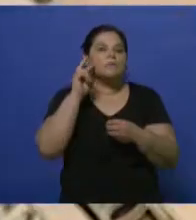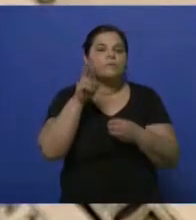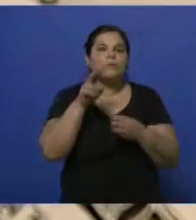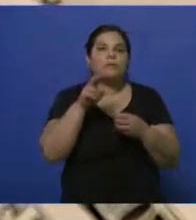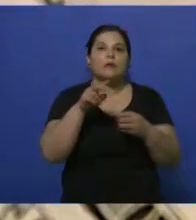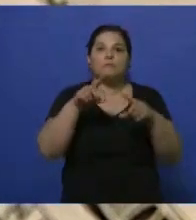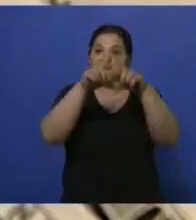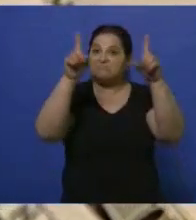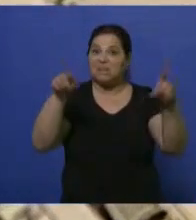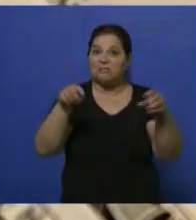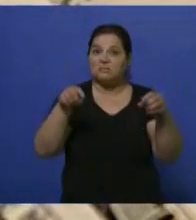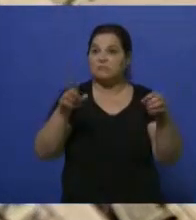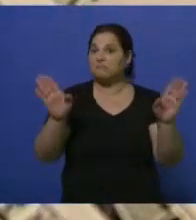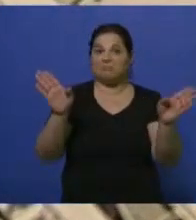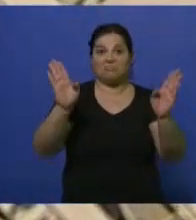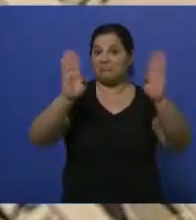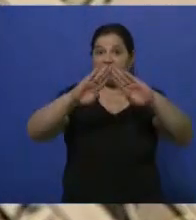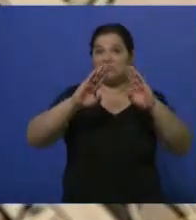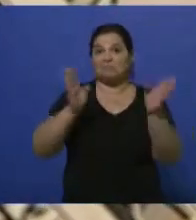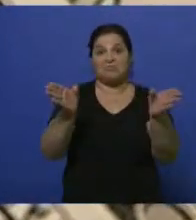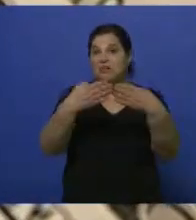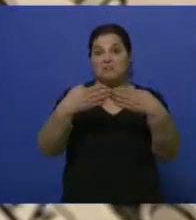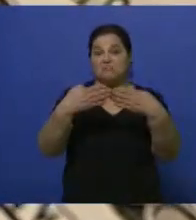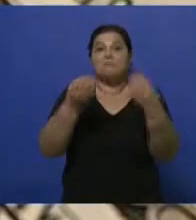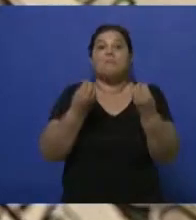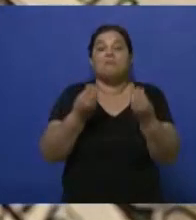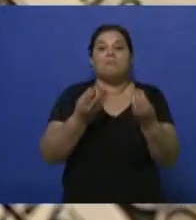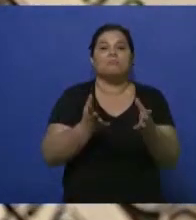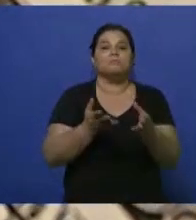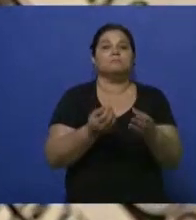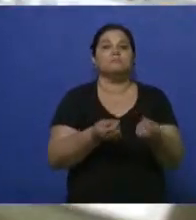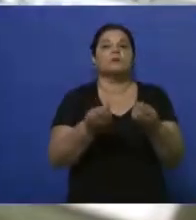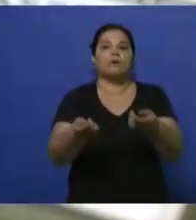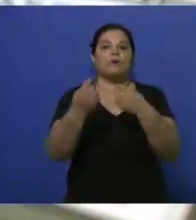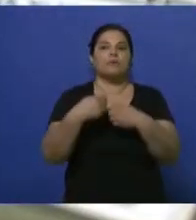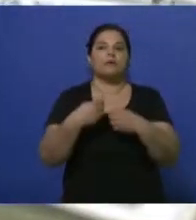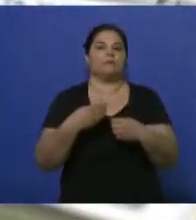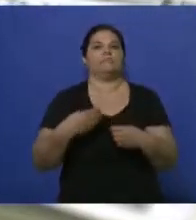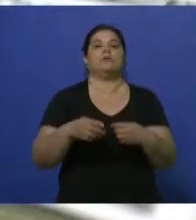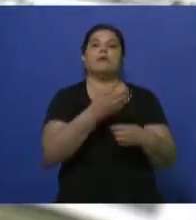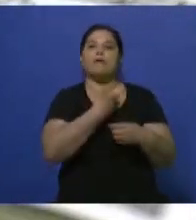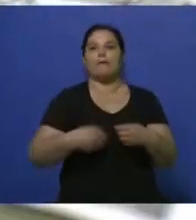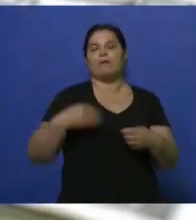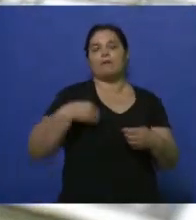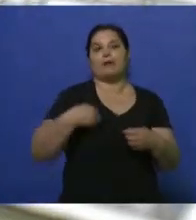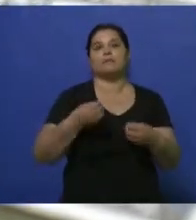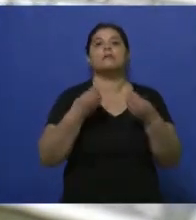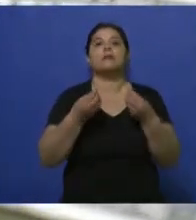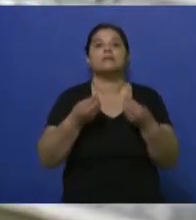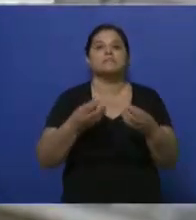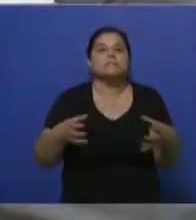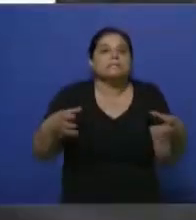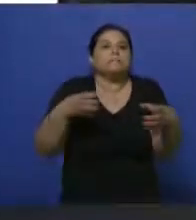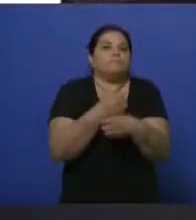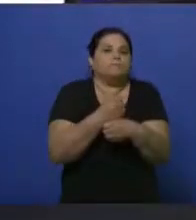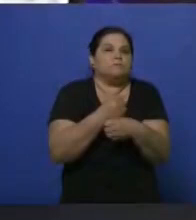cerraba. Cuando mi cliente vuelve a la Argentina y se pone a preparar el despacho, el gobierno argentino anuncia las retenciones a las exportaciones para todos